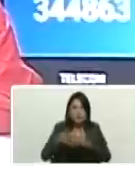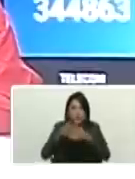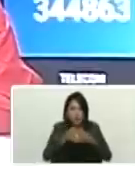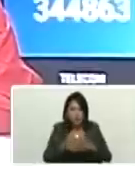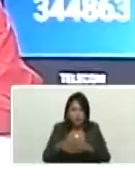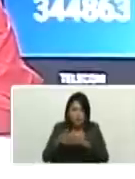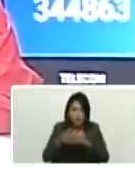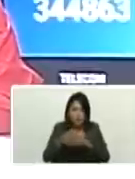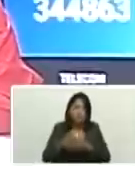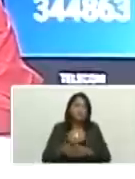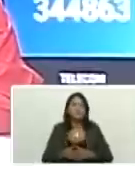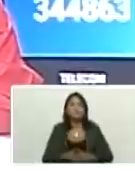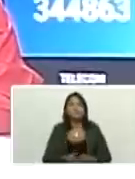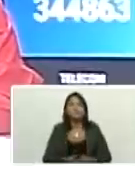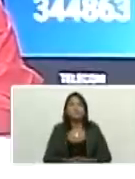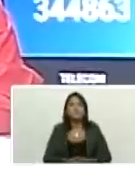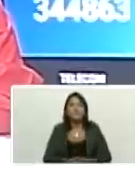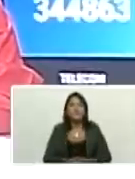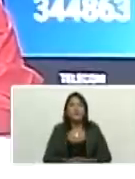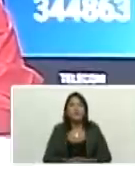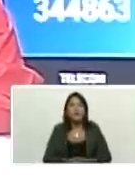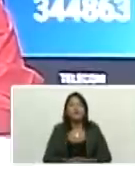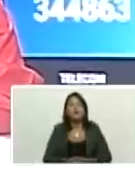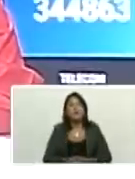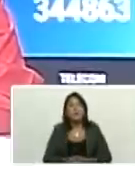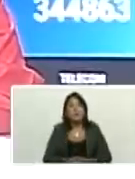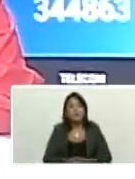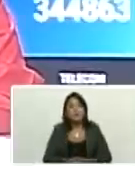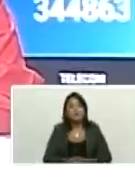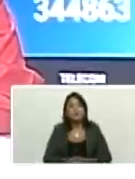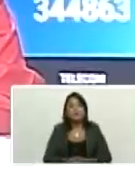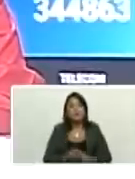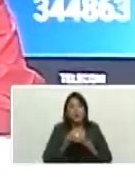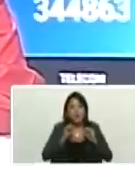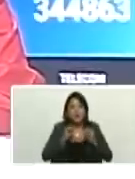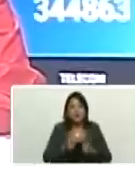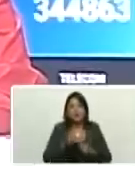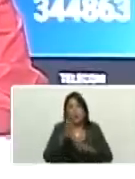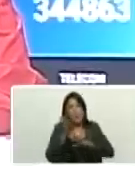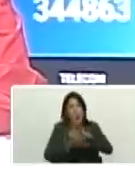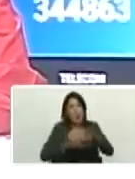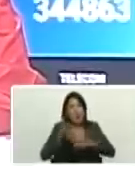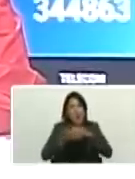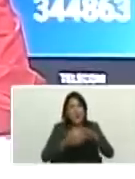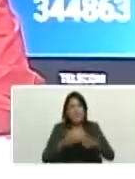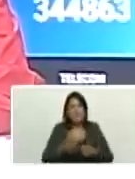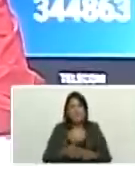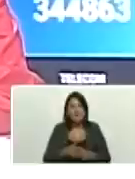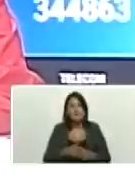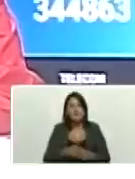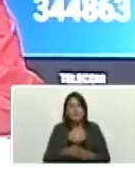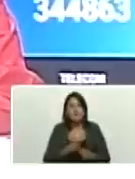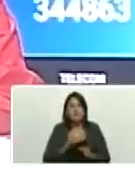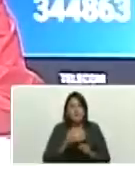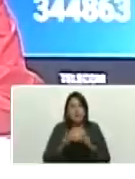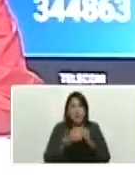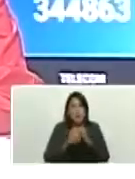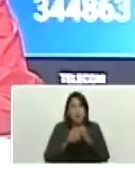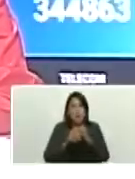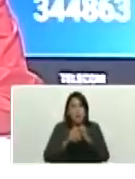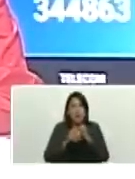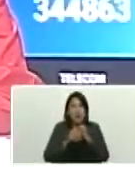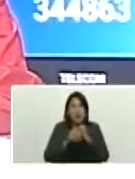Y comenzó un periodo de las más grandes agresiones a las que yo hacía referencia ahora, compañero.